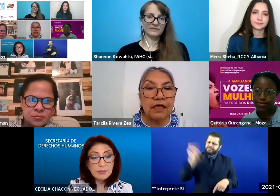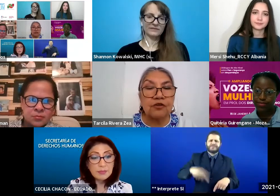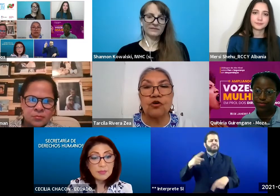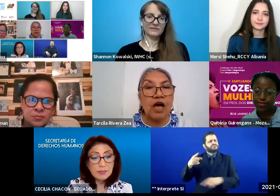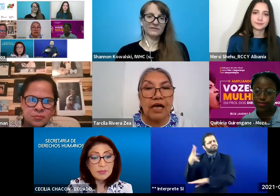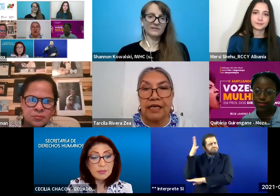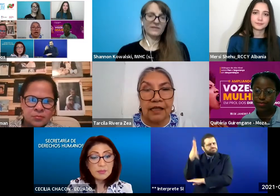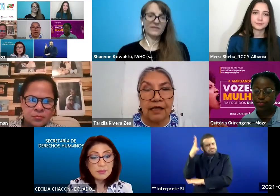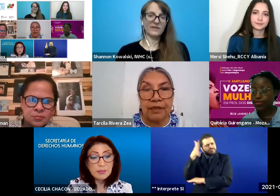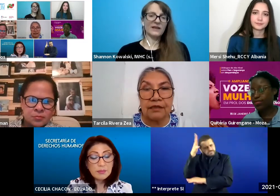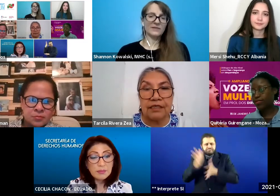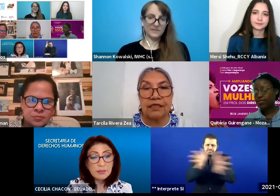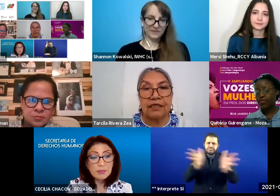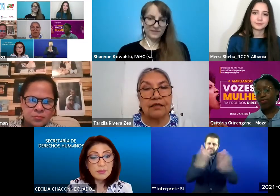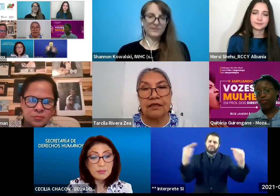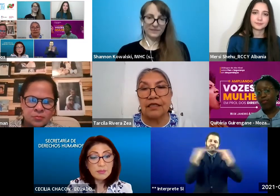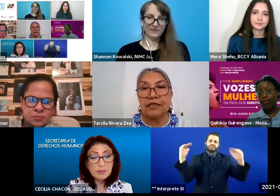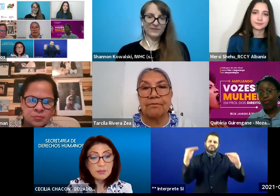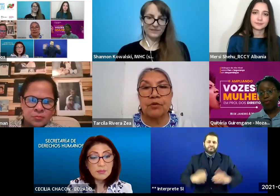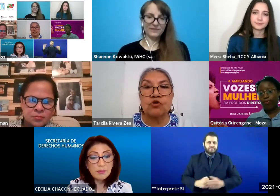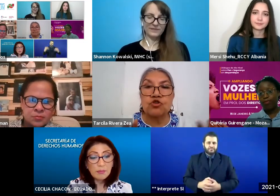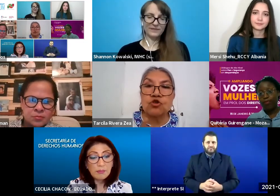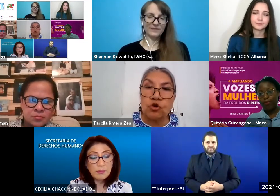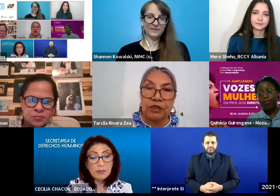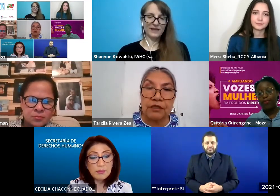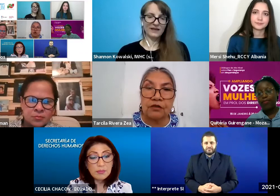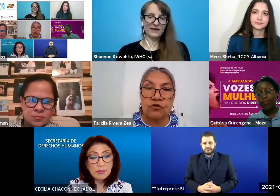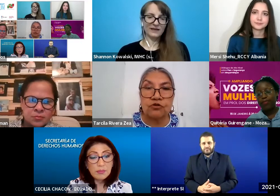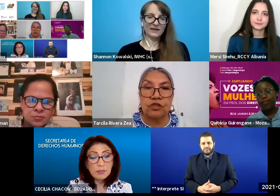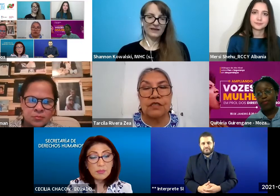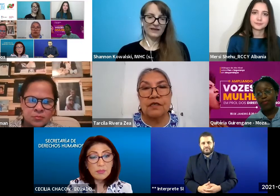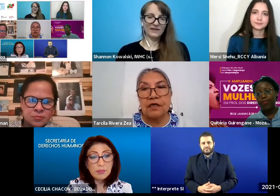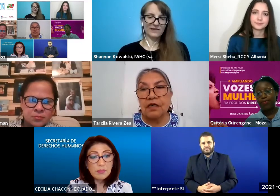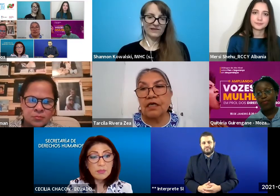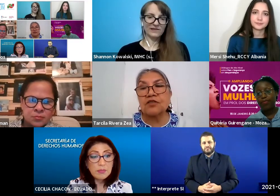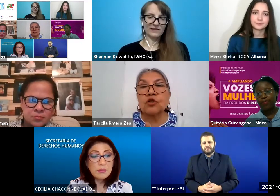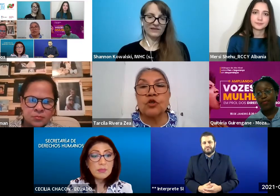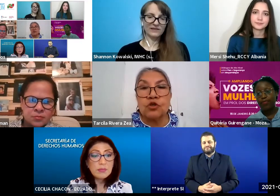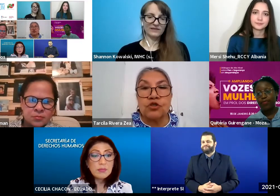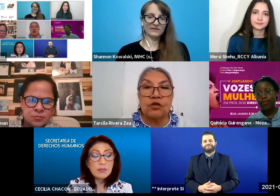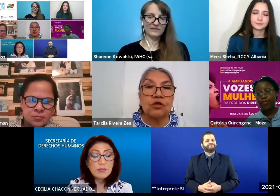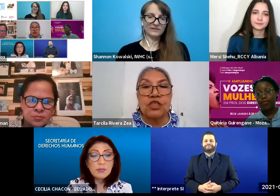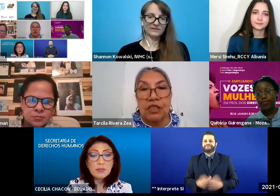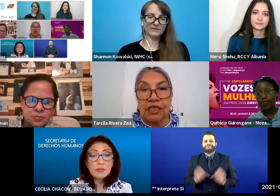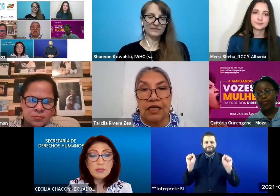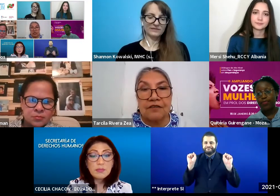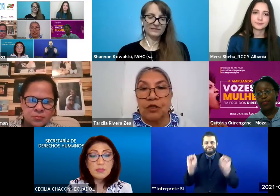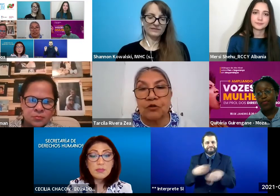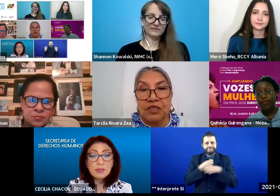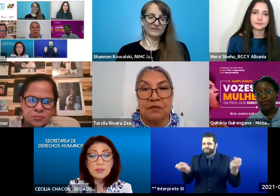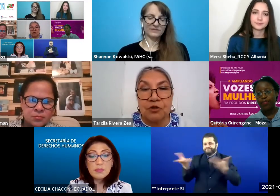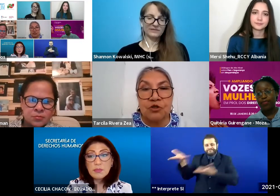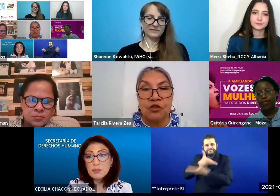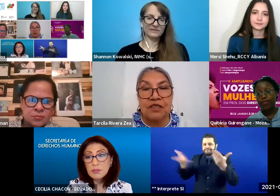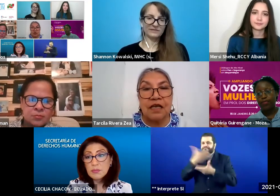seguir trabajando aisladamente ni tampoco solo entre nosotras. Y solo los indígenas,